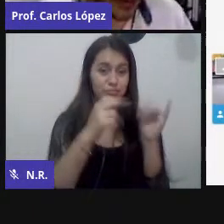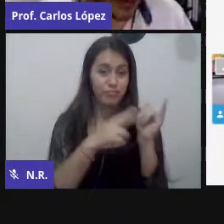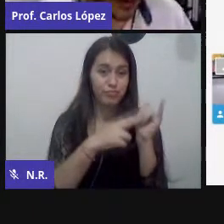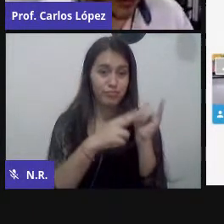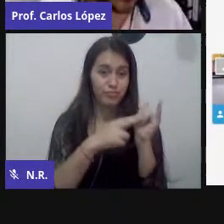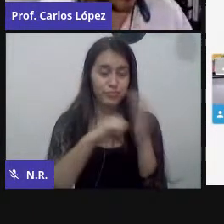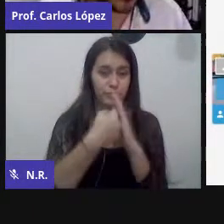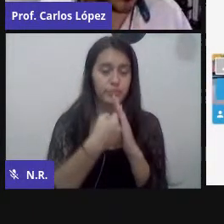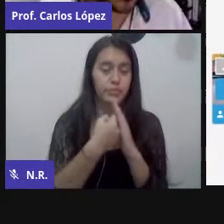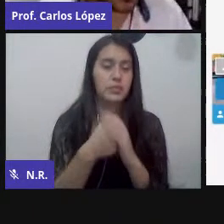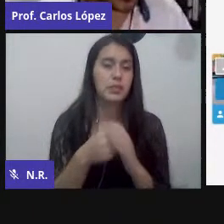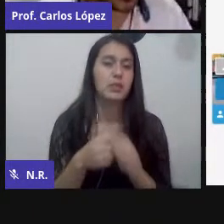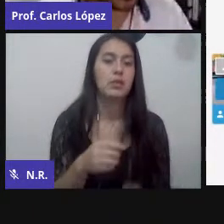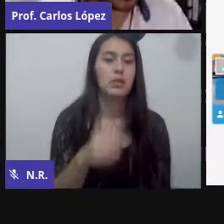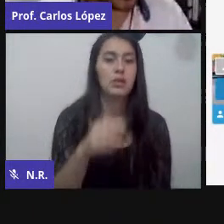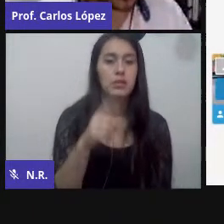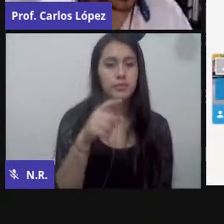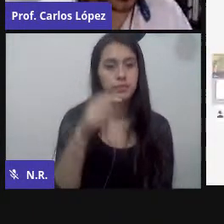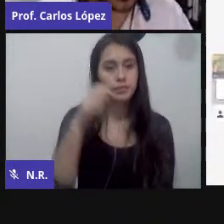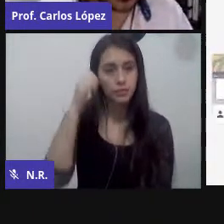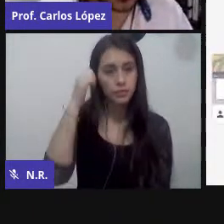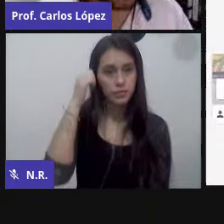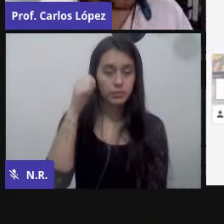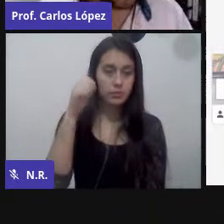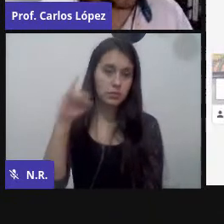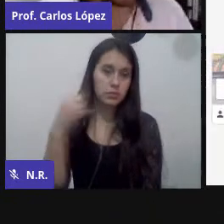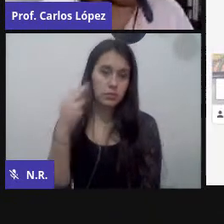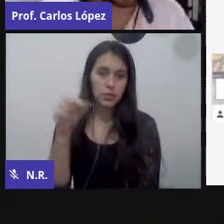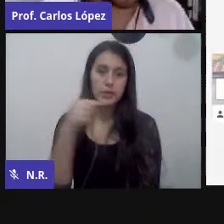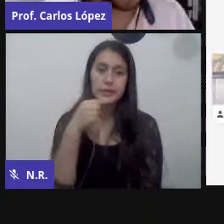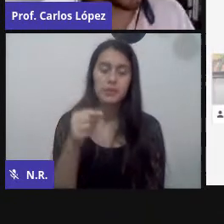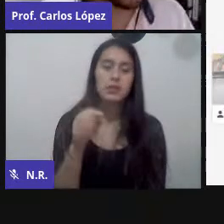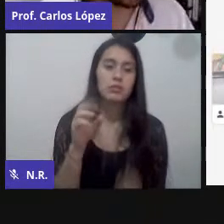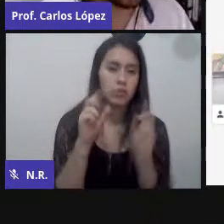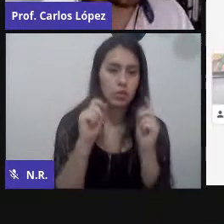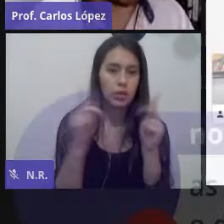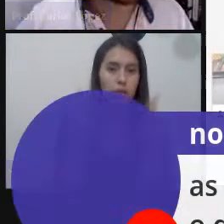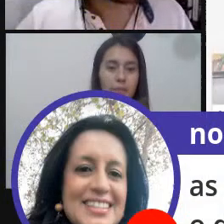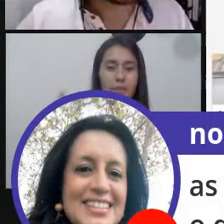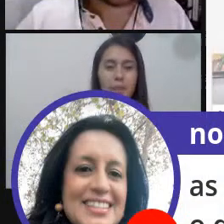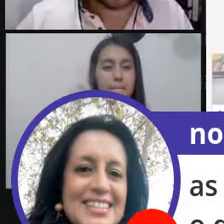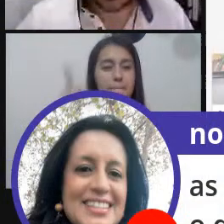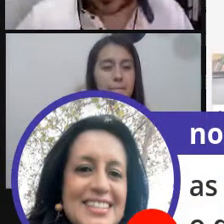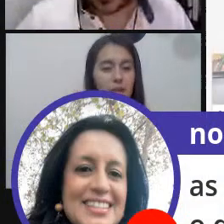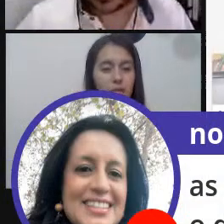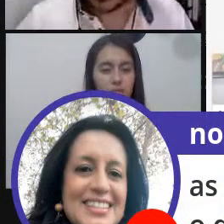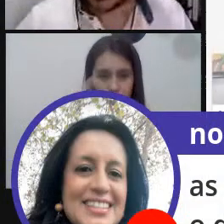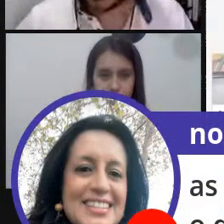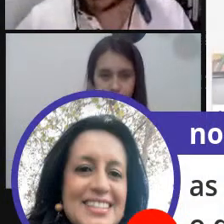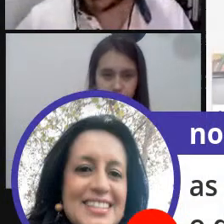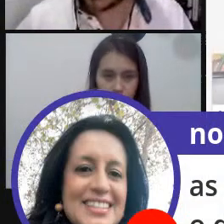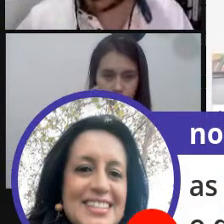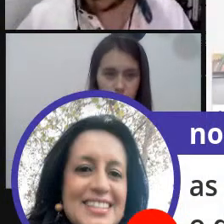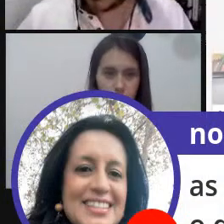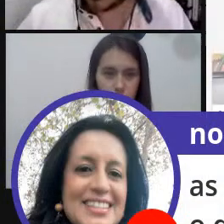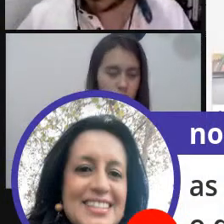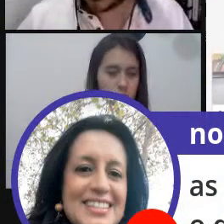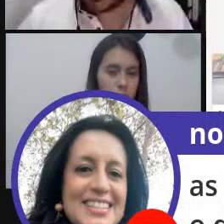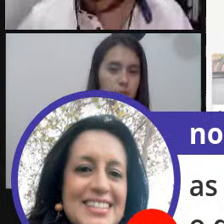dos preguntas interesantes antes de pasar a compartir el video. Entonces, la primera es